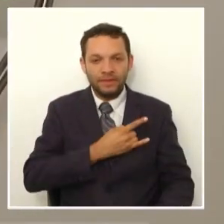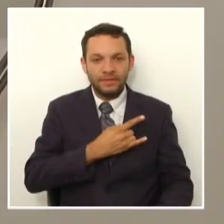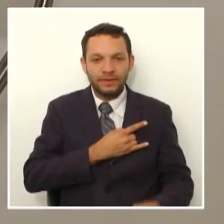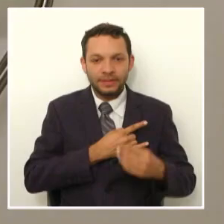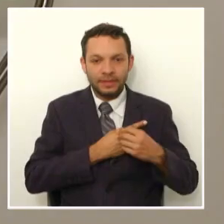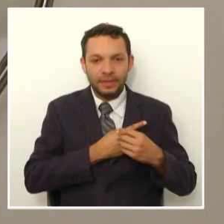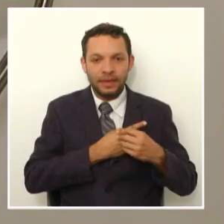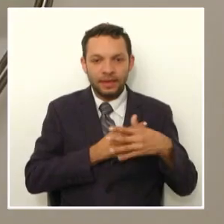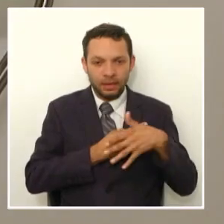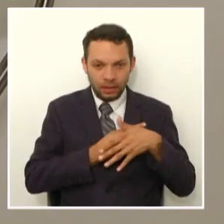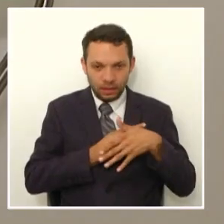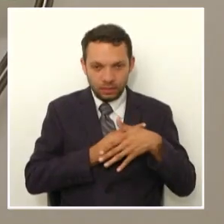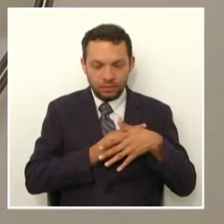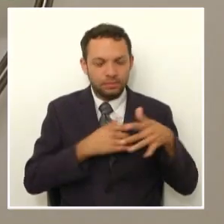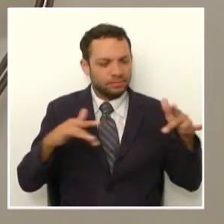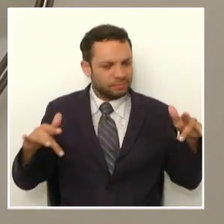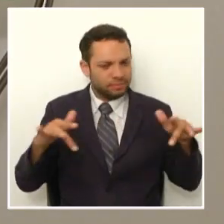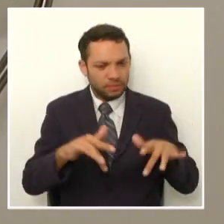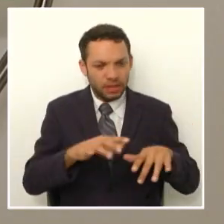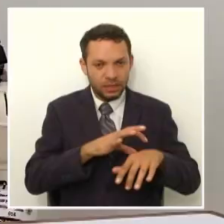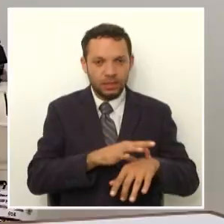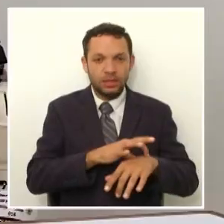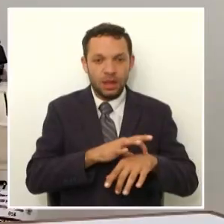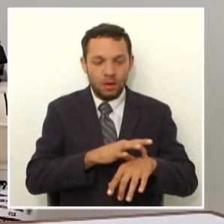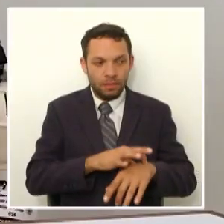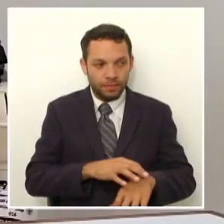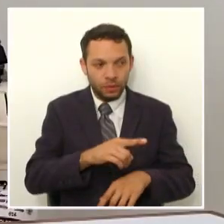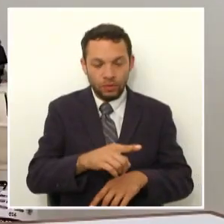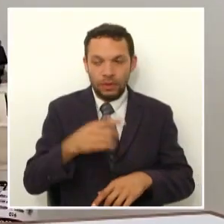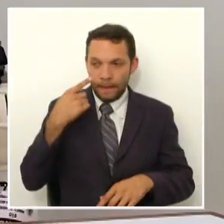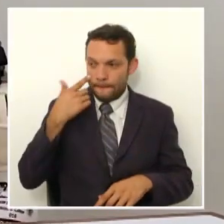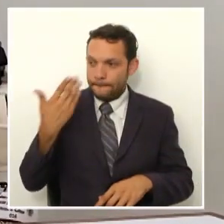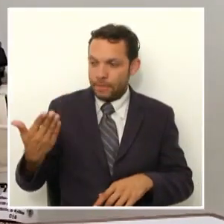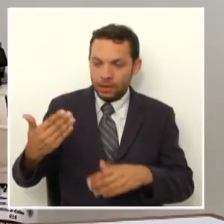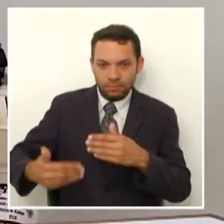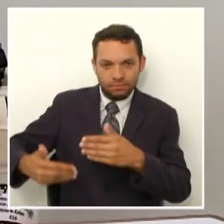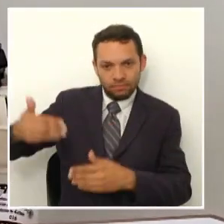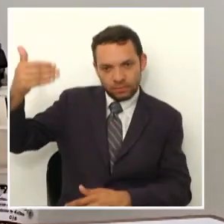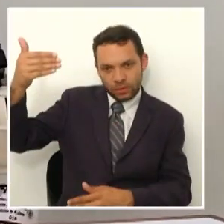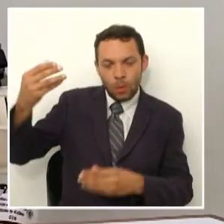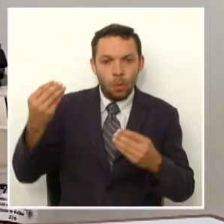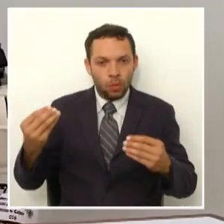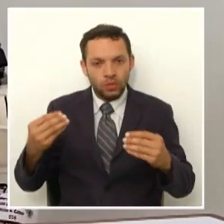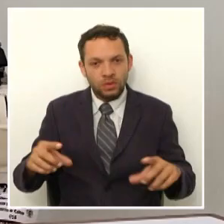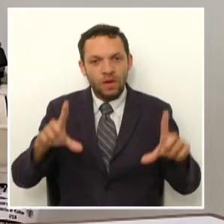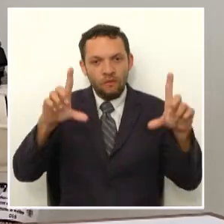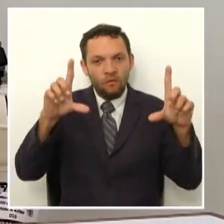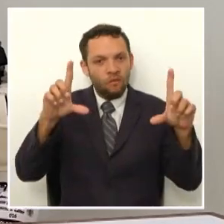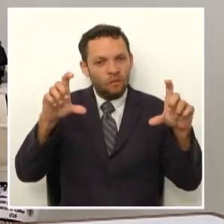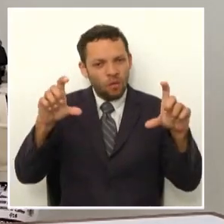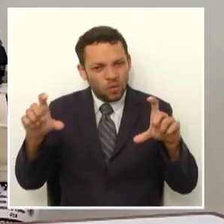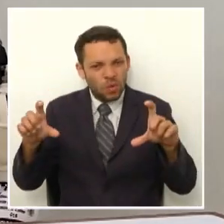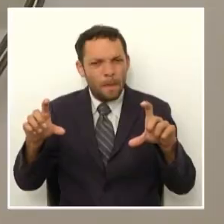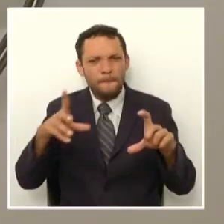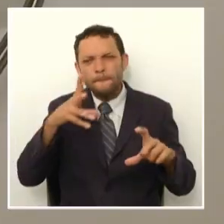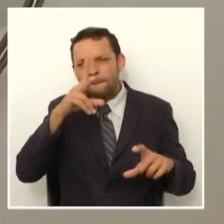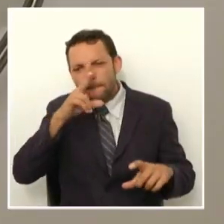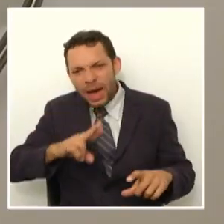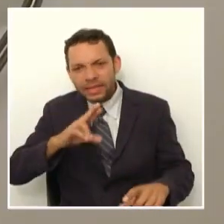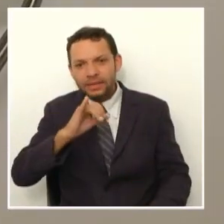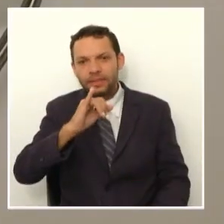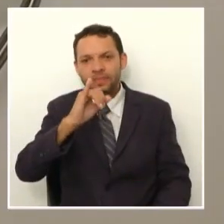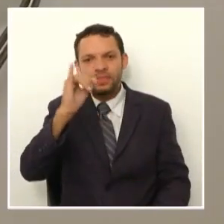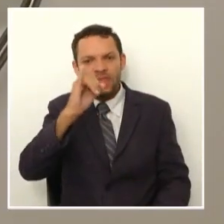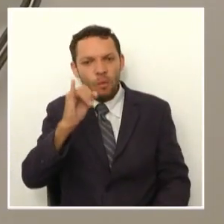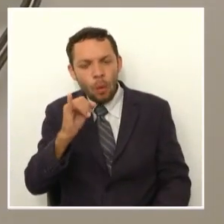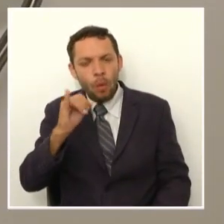porque ustedes ven en esta pared una serie de caricaturas. Y si bien es